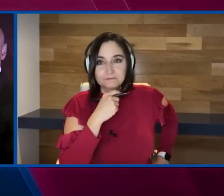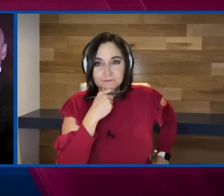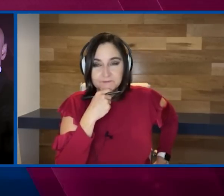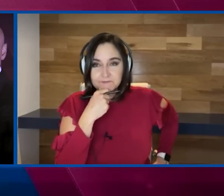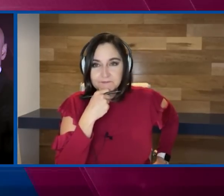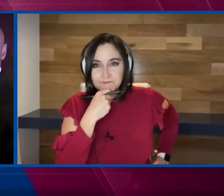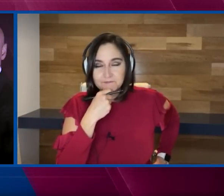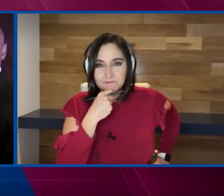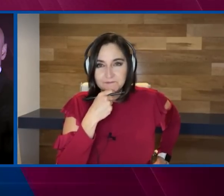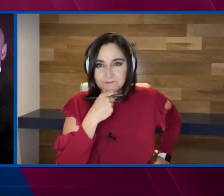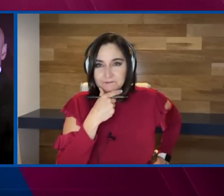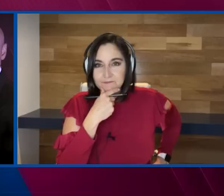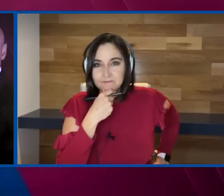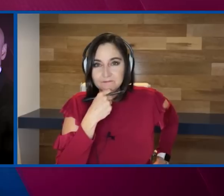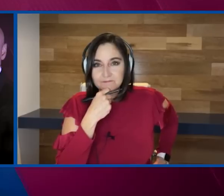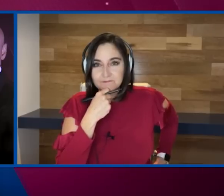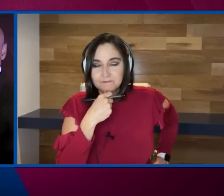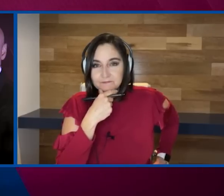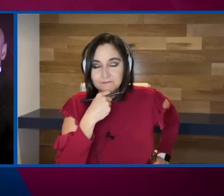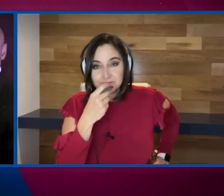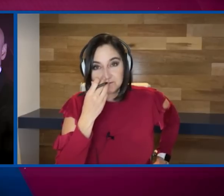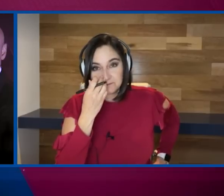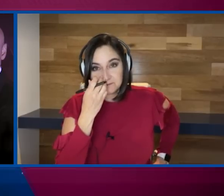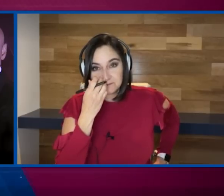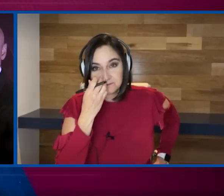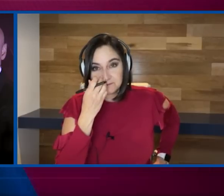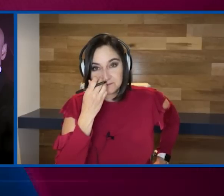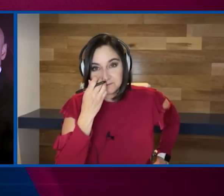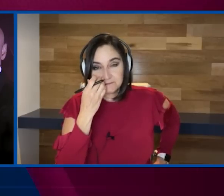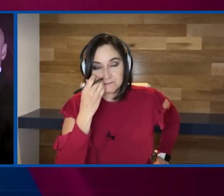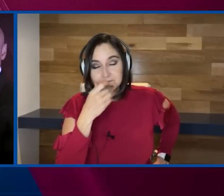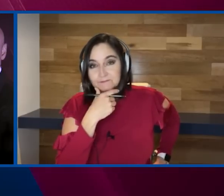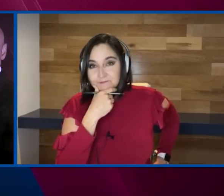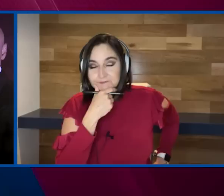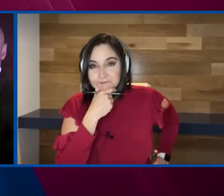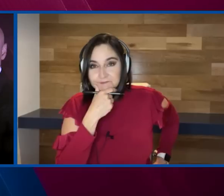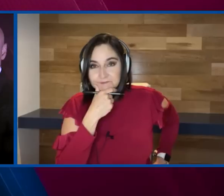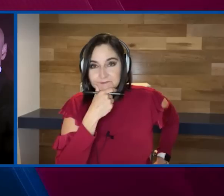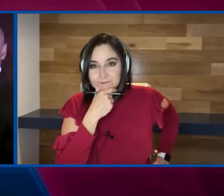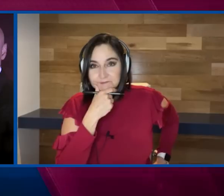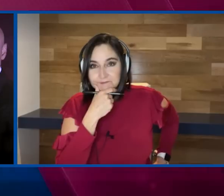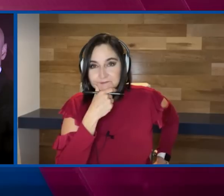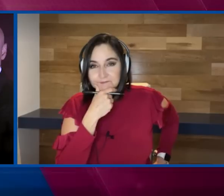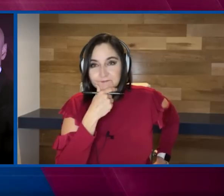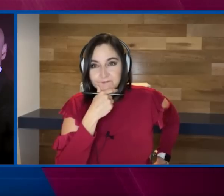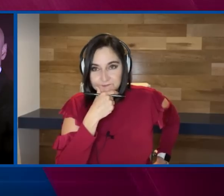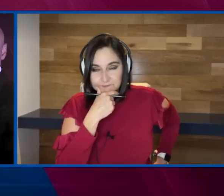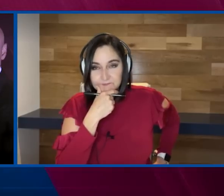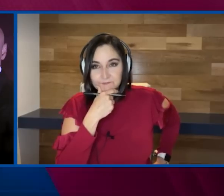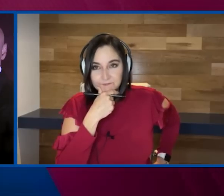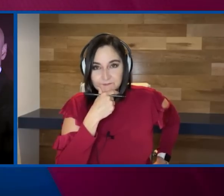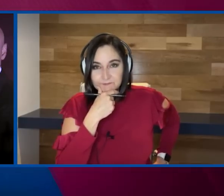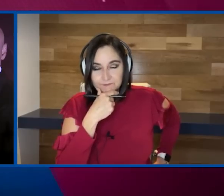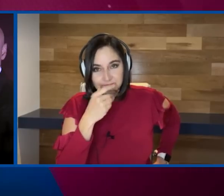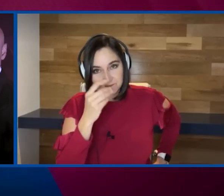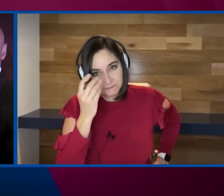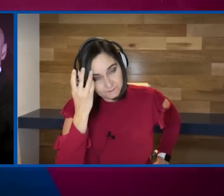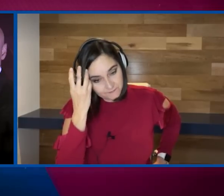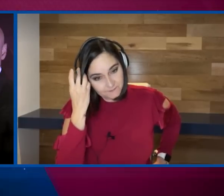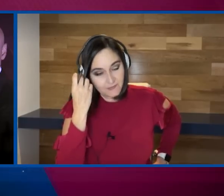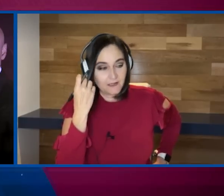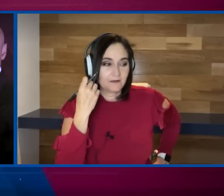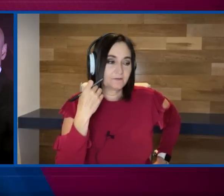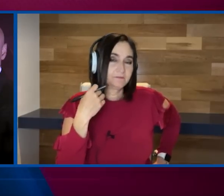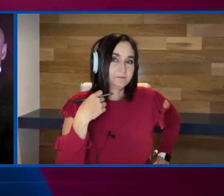aplicadas para diagnosticar el COVID deberían de ser gratuitas, deberían de ser mucho más, y así como